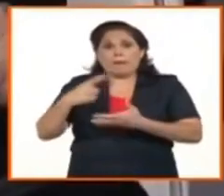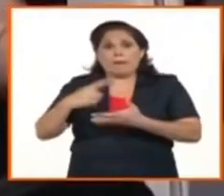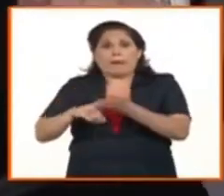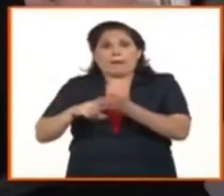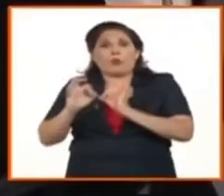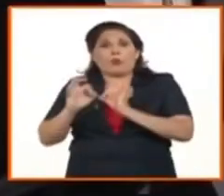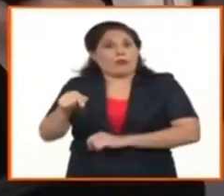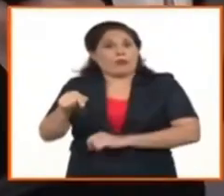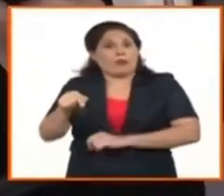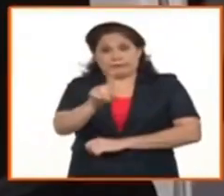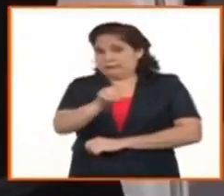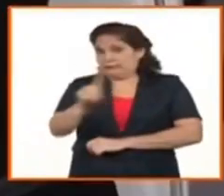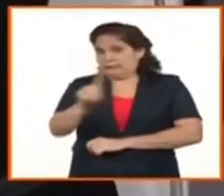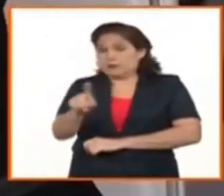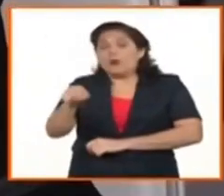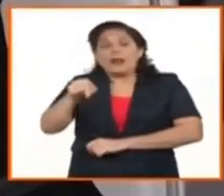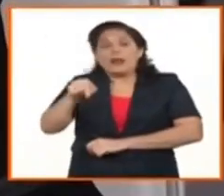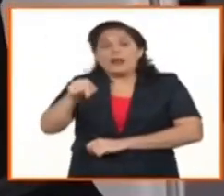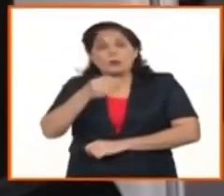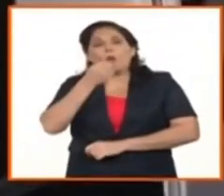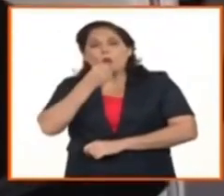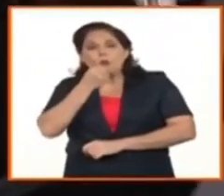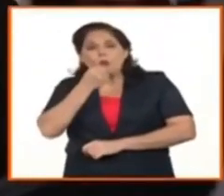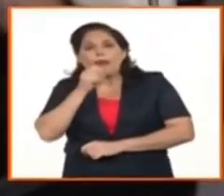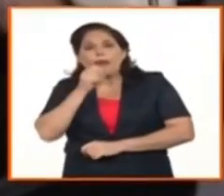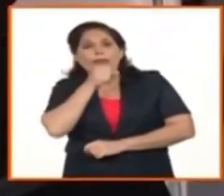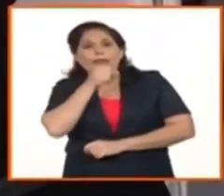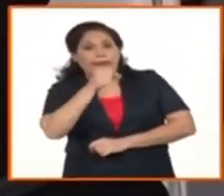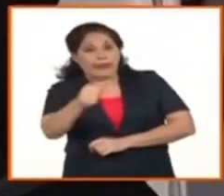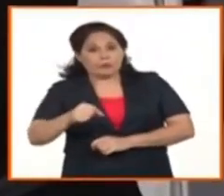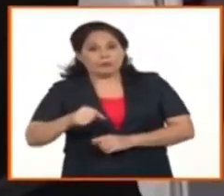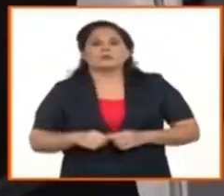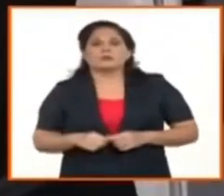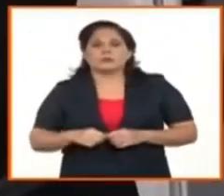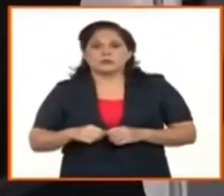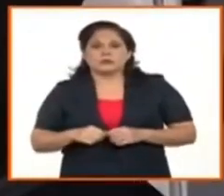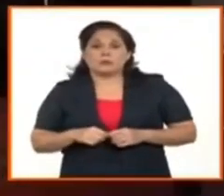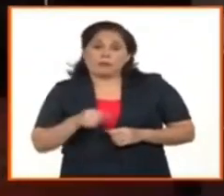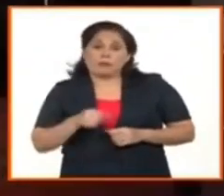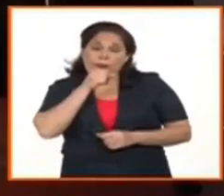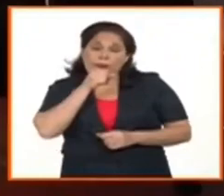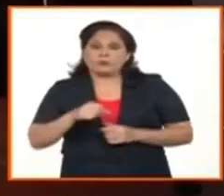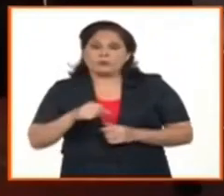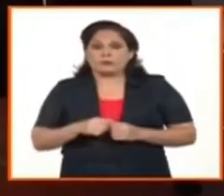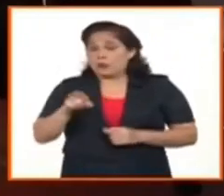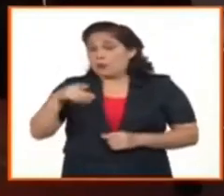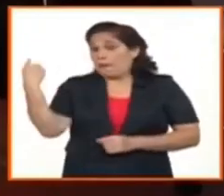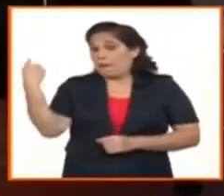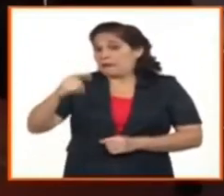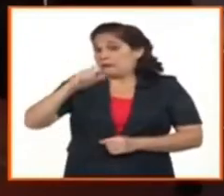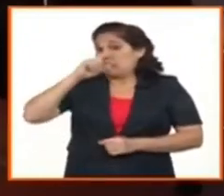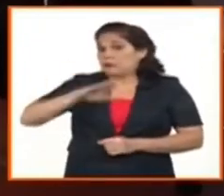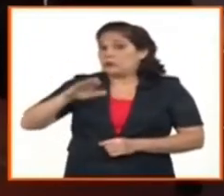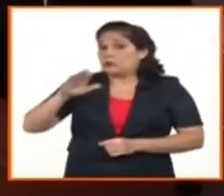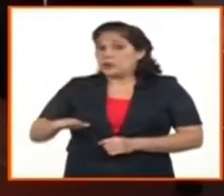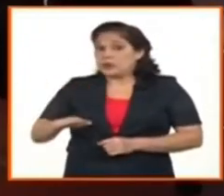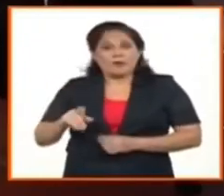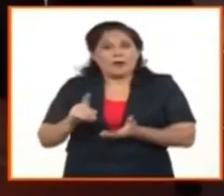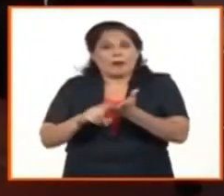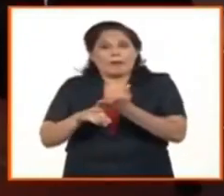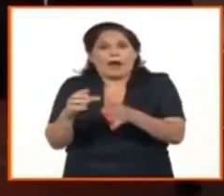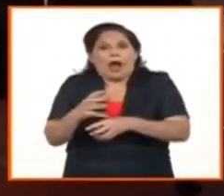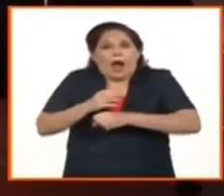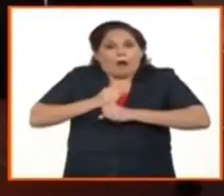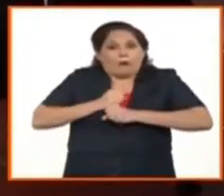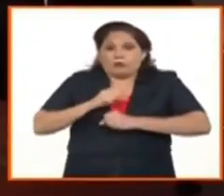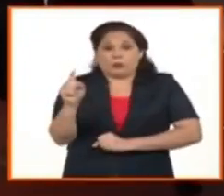precisamente cuando está media mediado por una situación de violencia rato fifa y otro elemento novedosísimo que